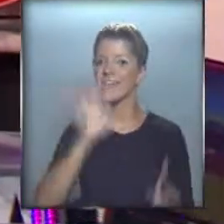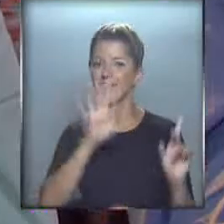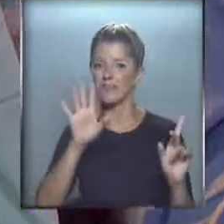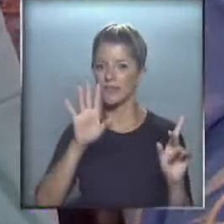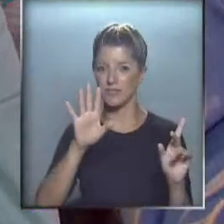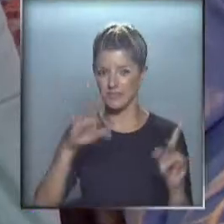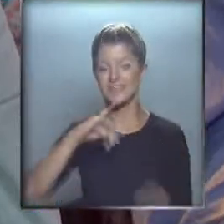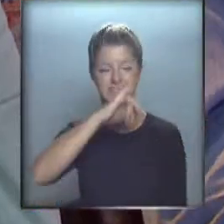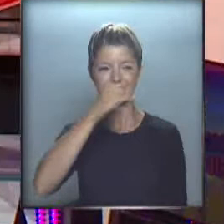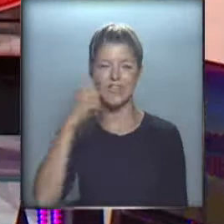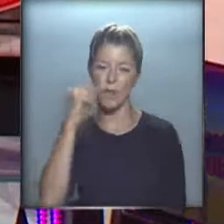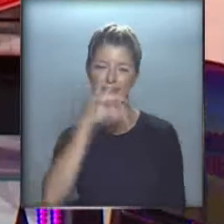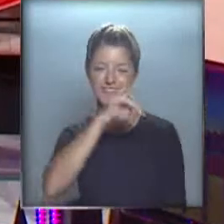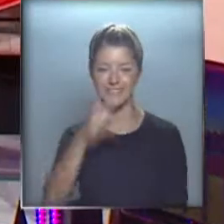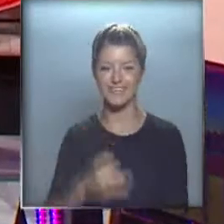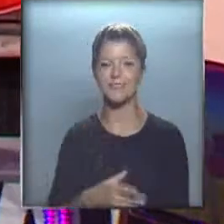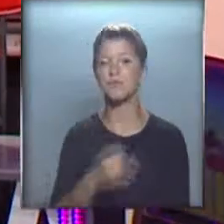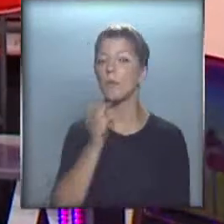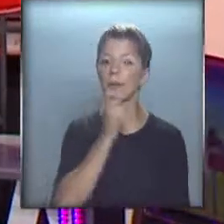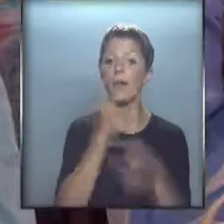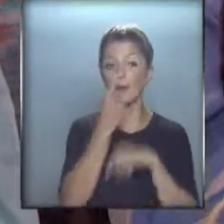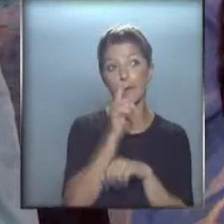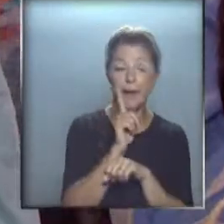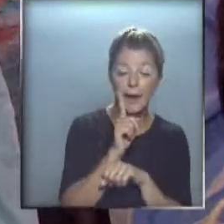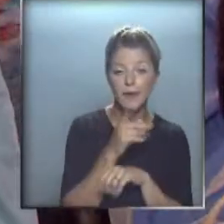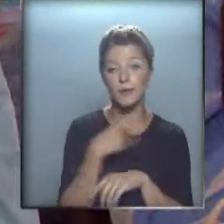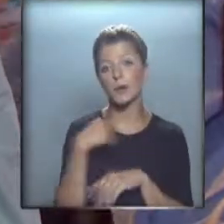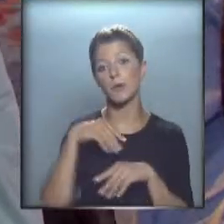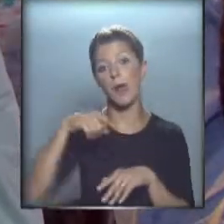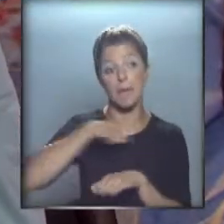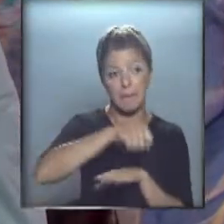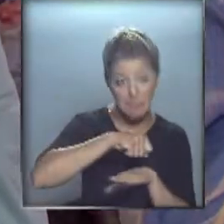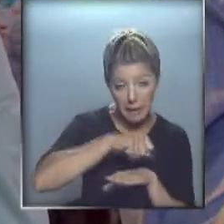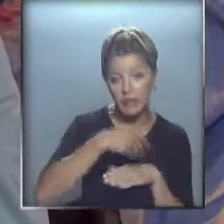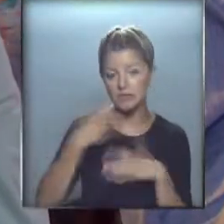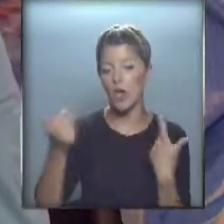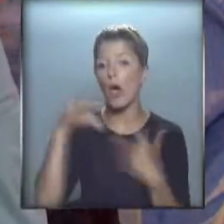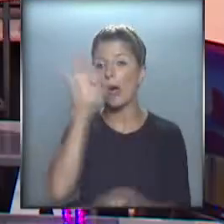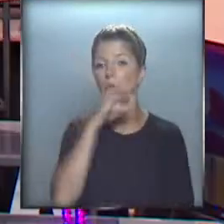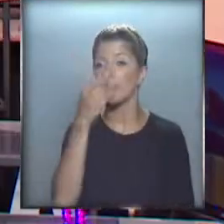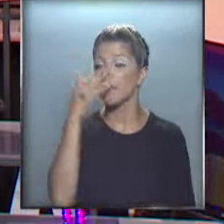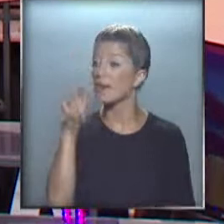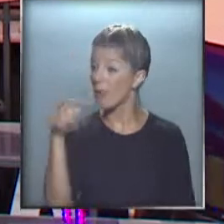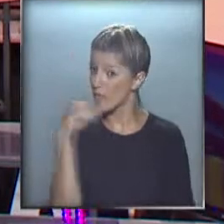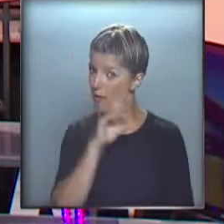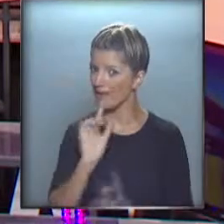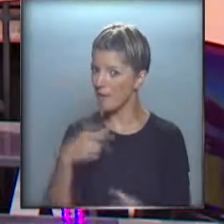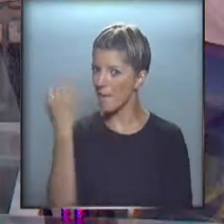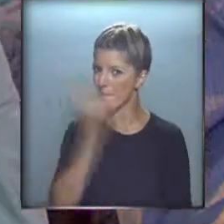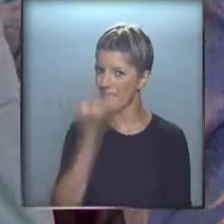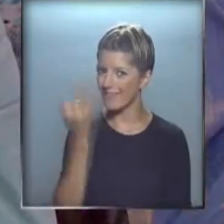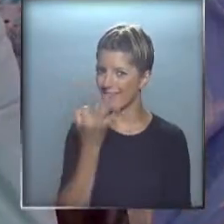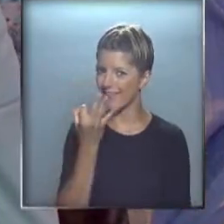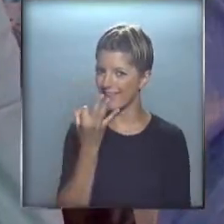la mía, era la mía. Okay. Porque, ¿viste? Algunos ponen una foto de un perro, qué sé yo, una plancha. No, era la mía y se enamoró la al instante. ¿Y la de la dama, la de su esposa? Al instante, para.